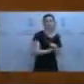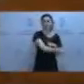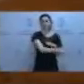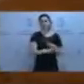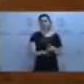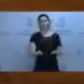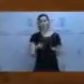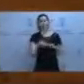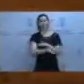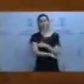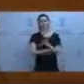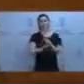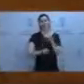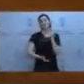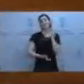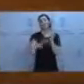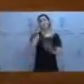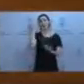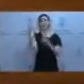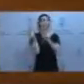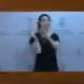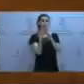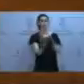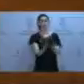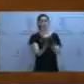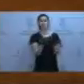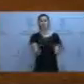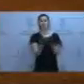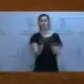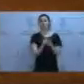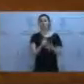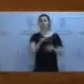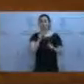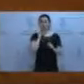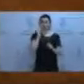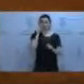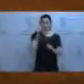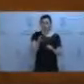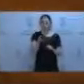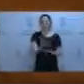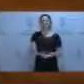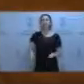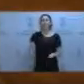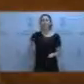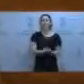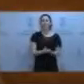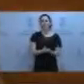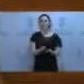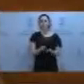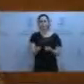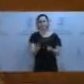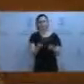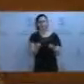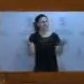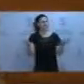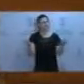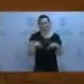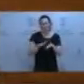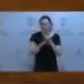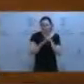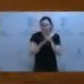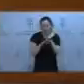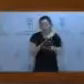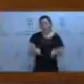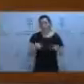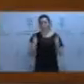director general. Ahora, 2 años después, nos vuelven a presentar descoordinadamente, y permítanme que les diga, no voy a hablar de